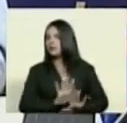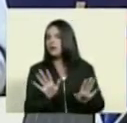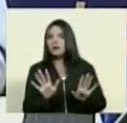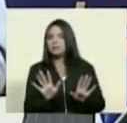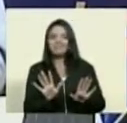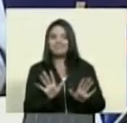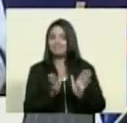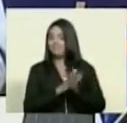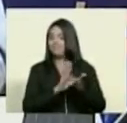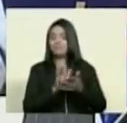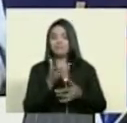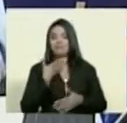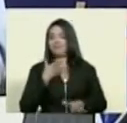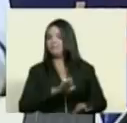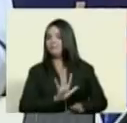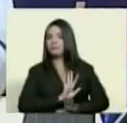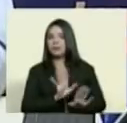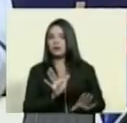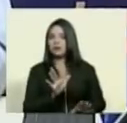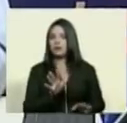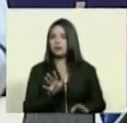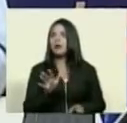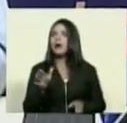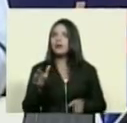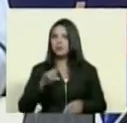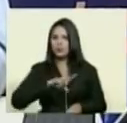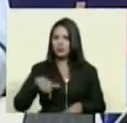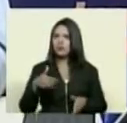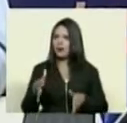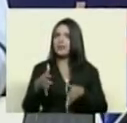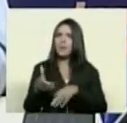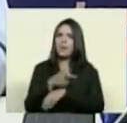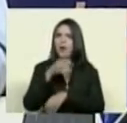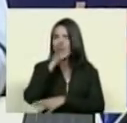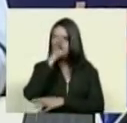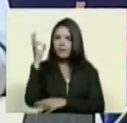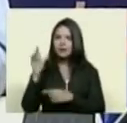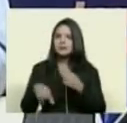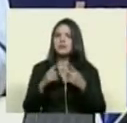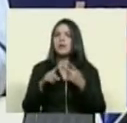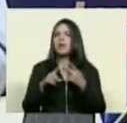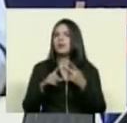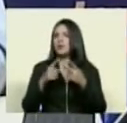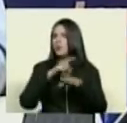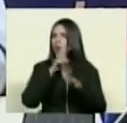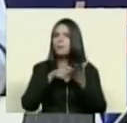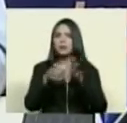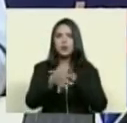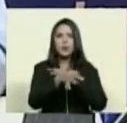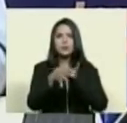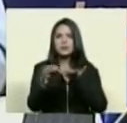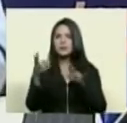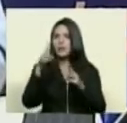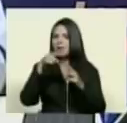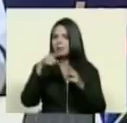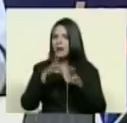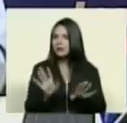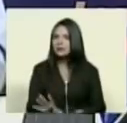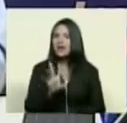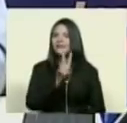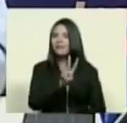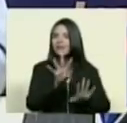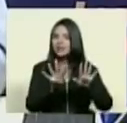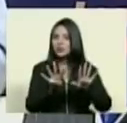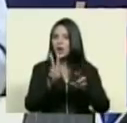no te vistas que no vas. Por eso les ganamos en Barquisimeto, por eso les ganamos en casi todos los municipios de Táchira. De